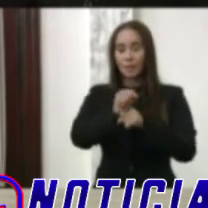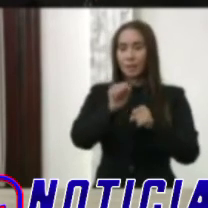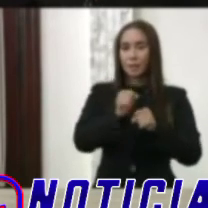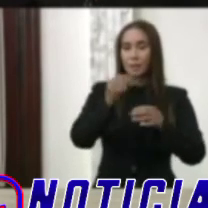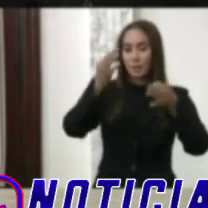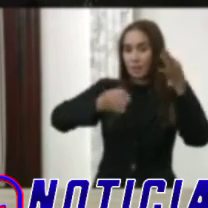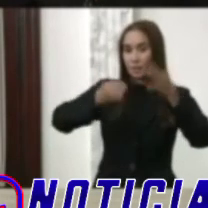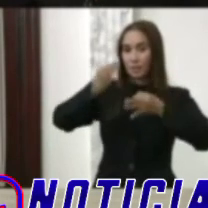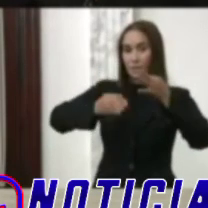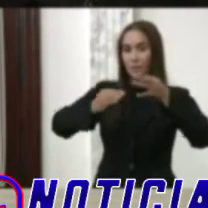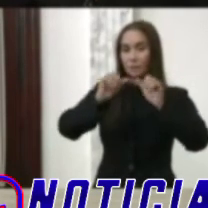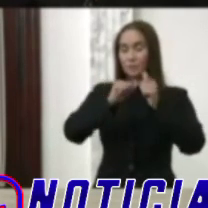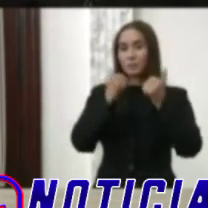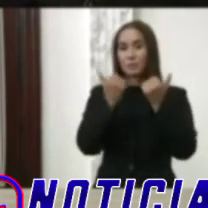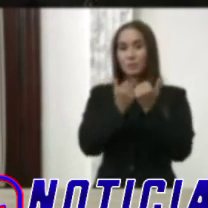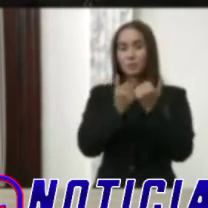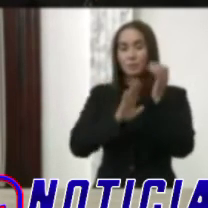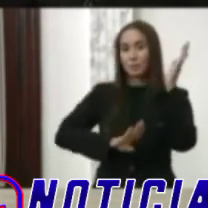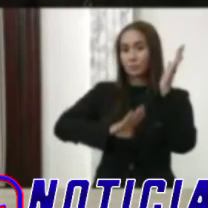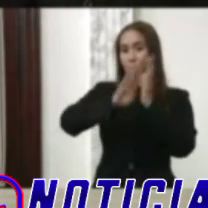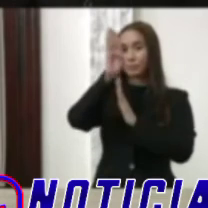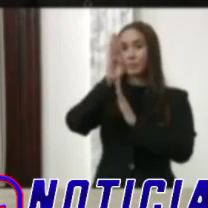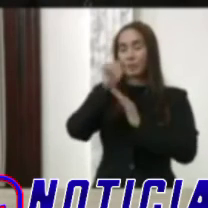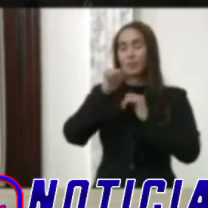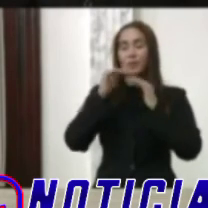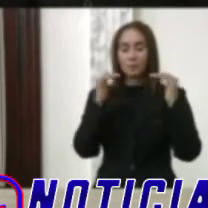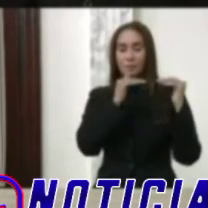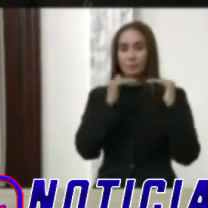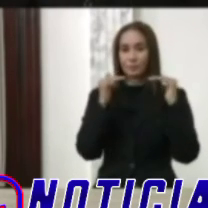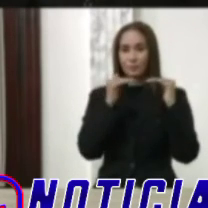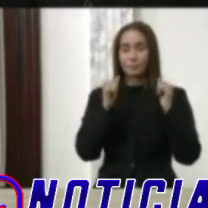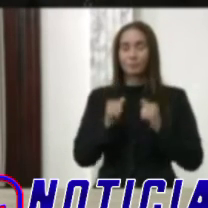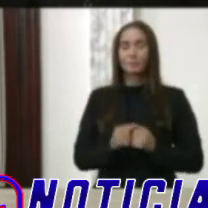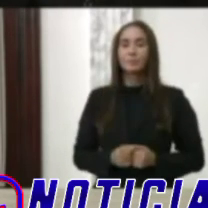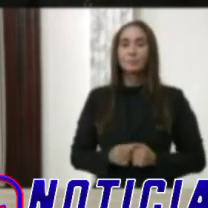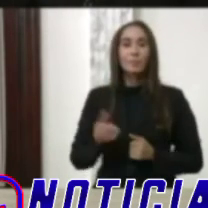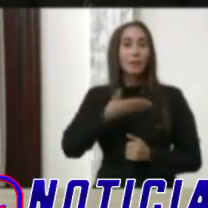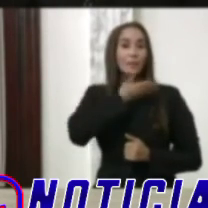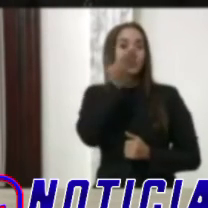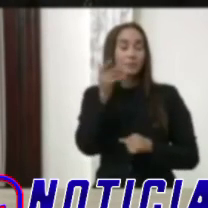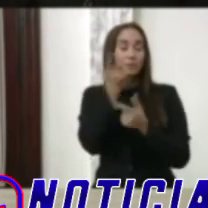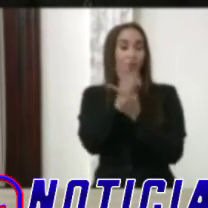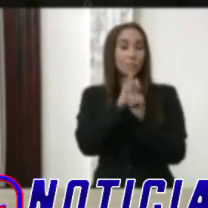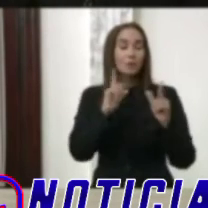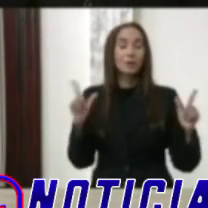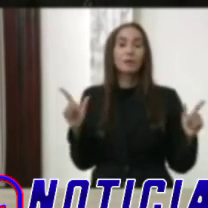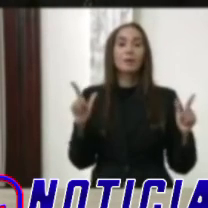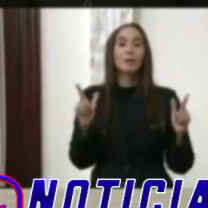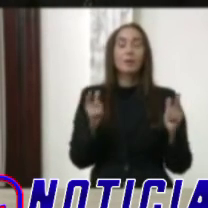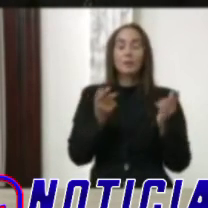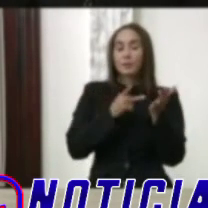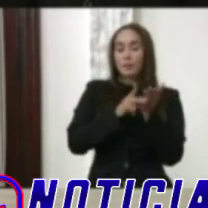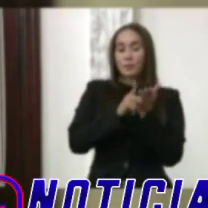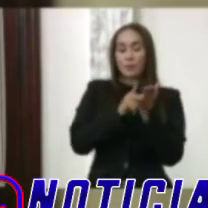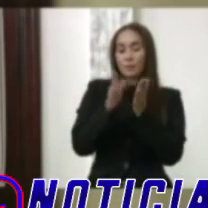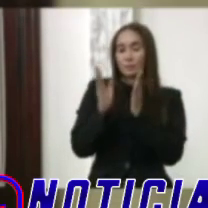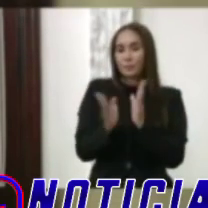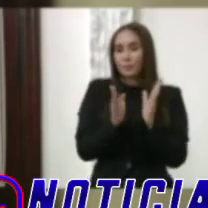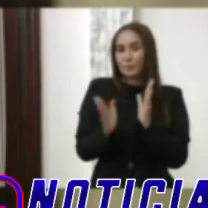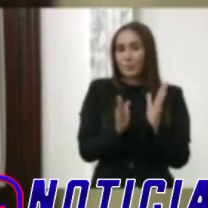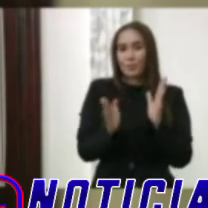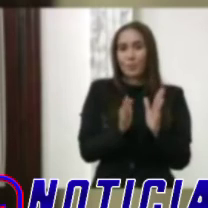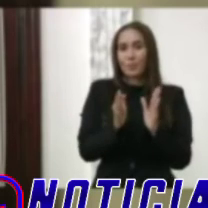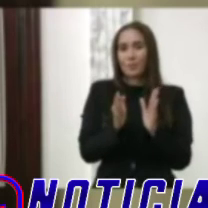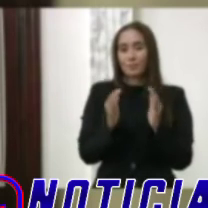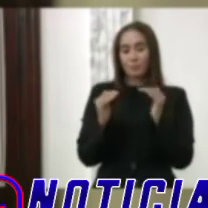y avanzar en el logro de la equidad. Sin libertad no puede haber verdadero orden, estabilidad